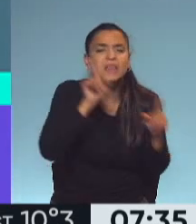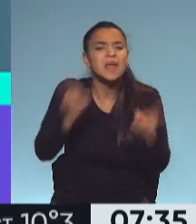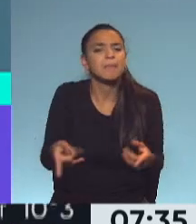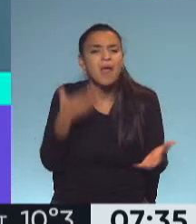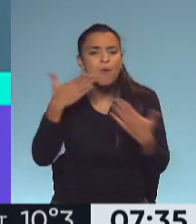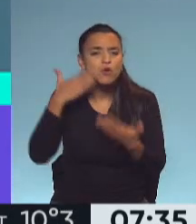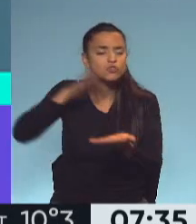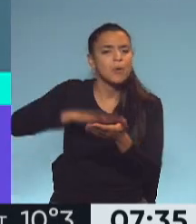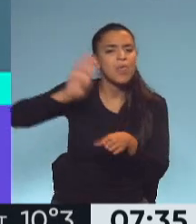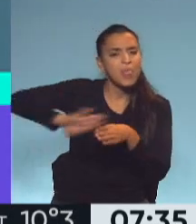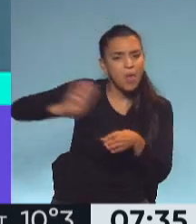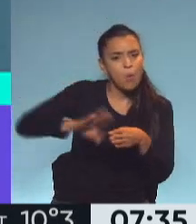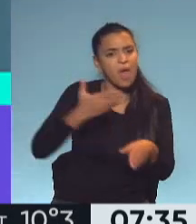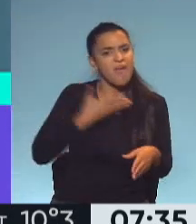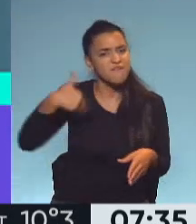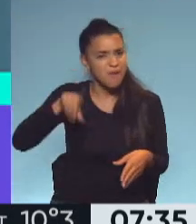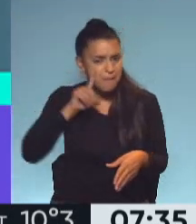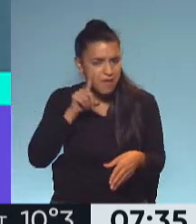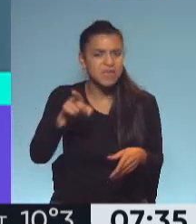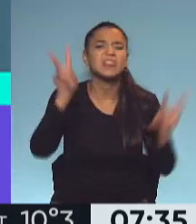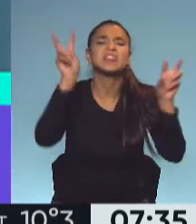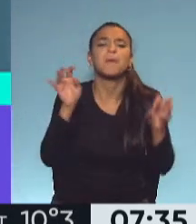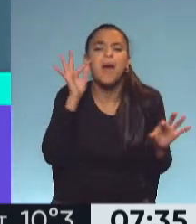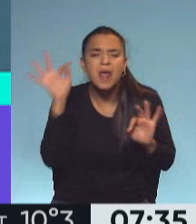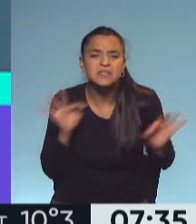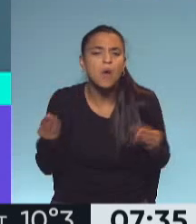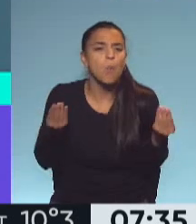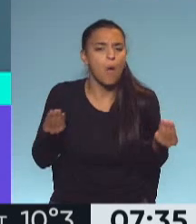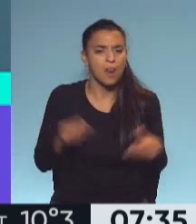deuda argentina con el Fondo Monetario Internacional. ¿Cuál fue la temática analizada?